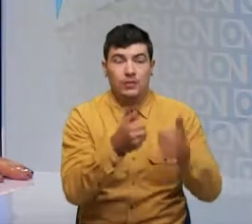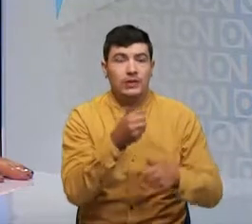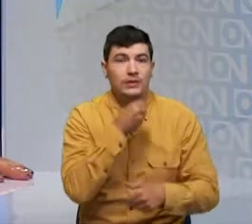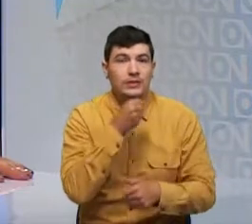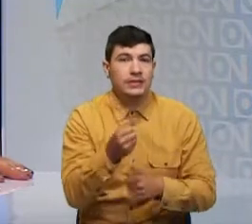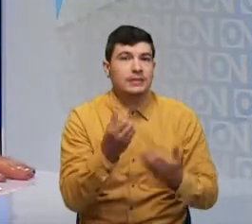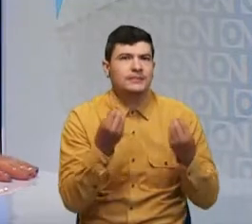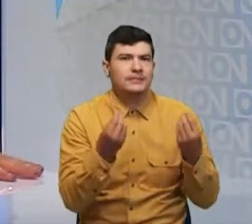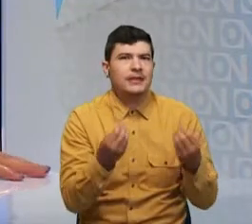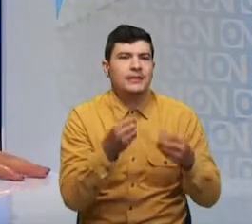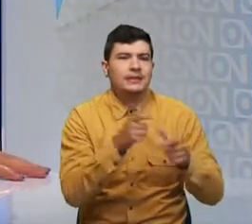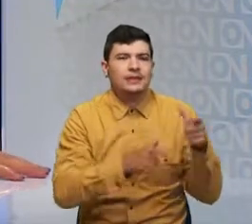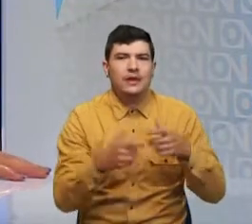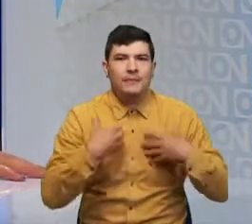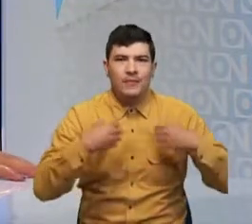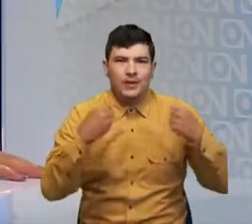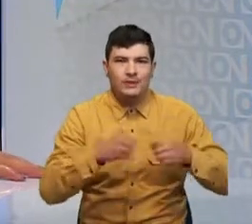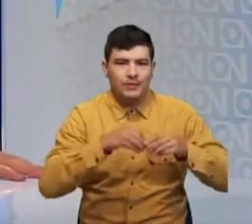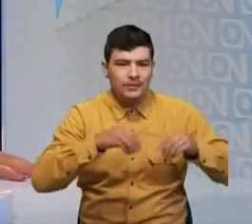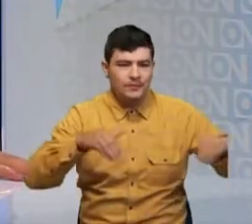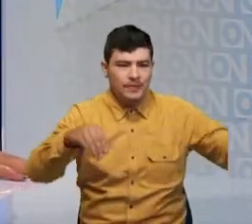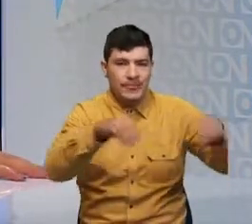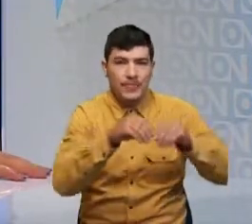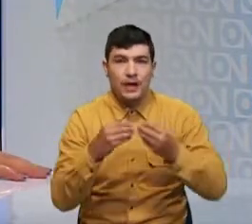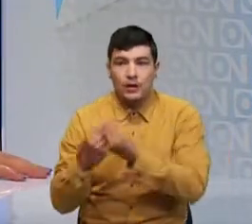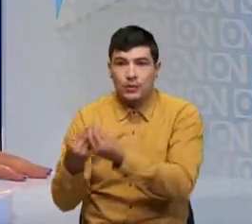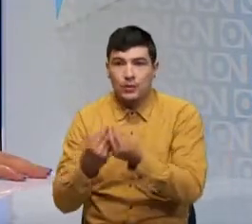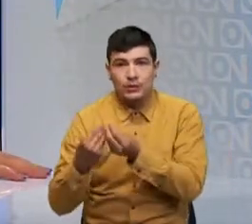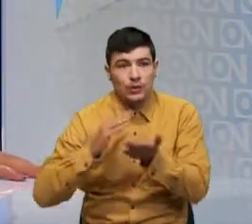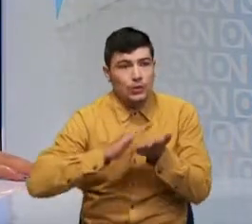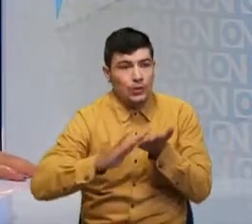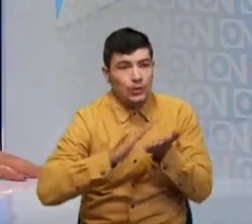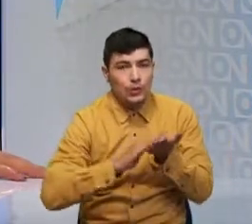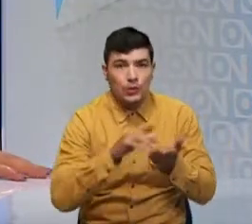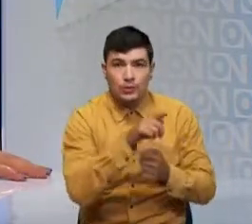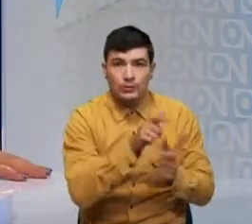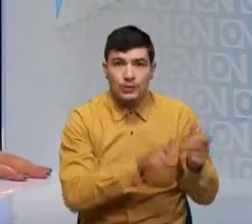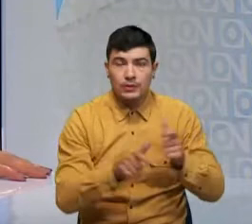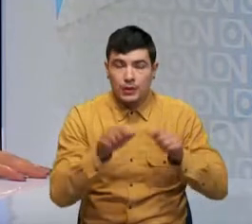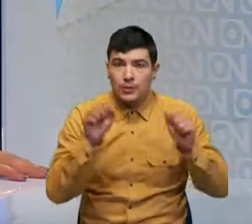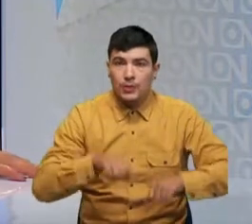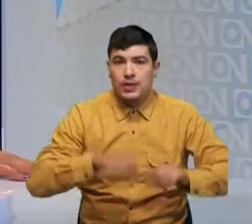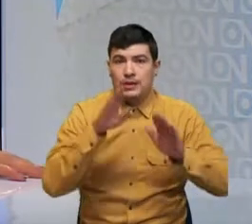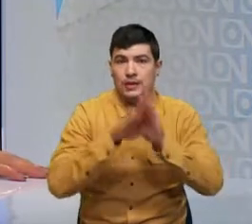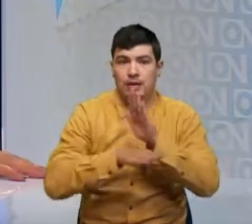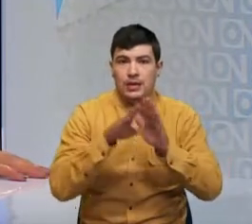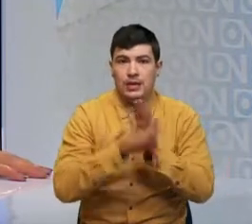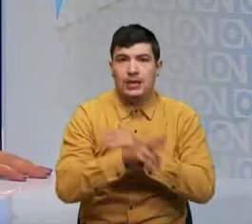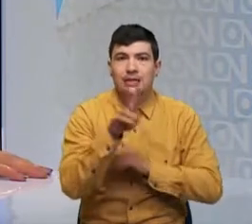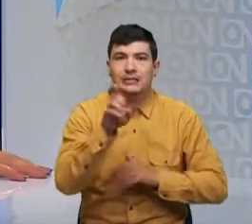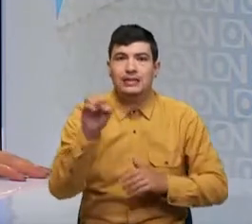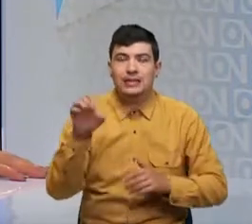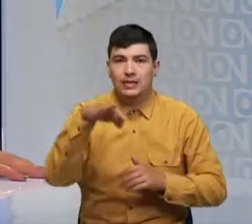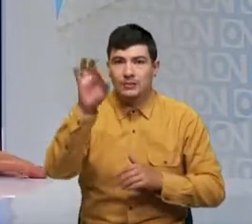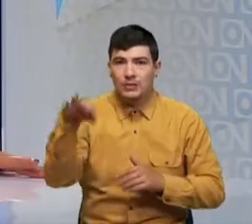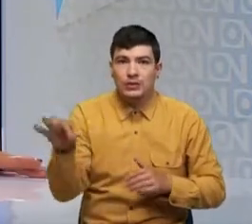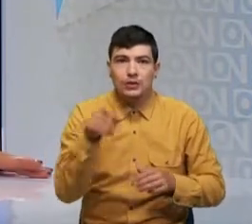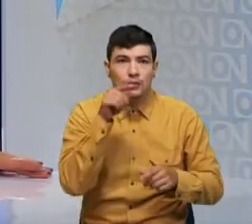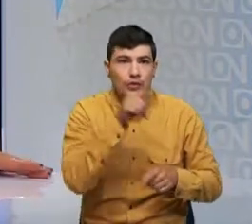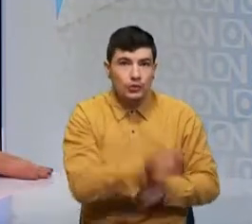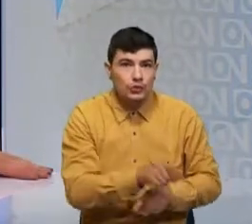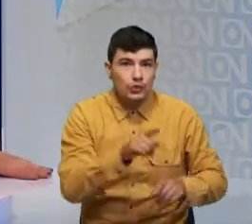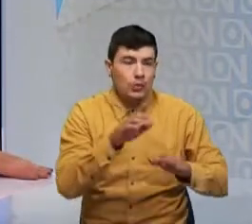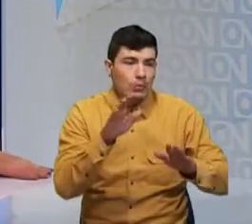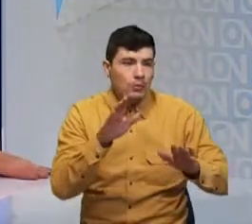propietarios de predios de bucaramanga el consejo aprueba una amnistía que permitirá ofrecer descuentos hasta el 70% en las